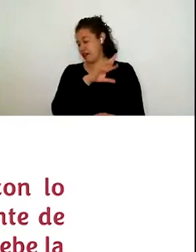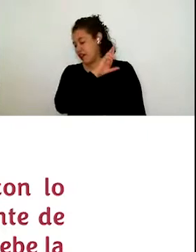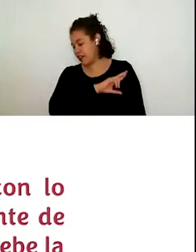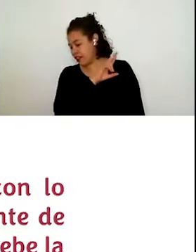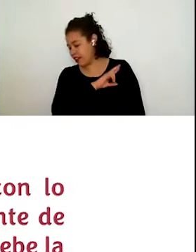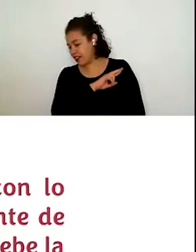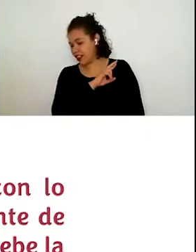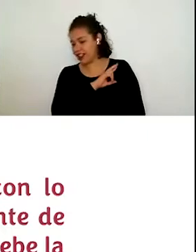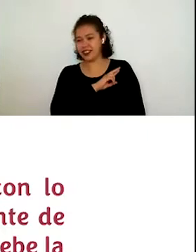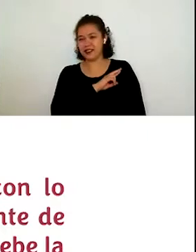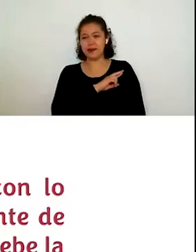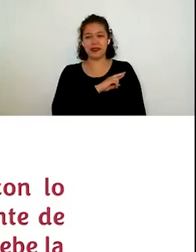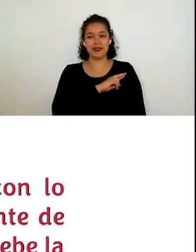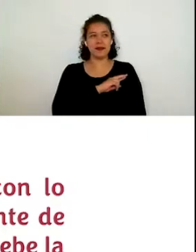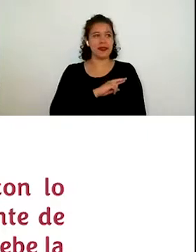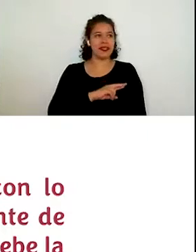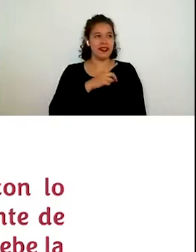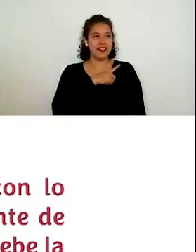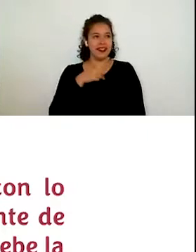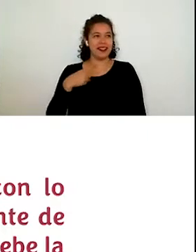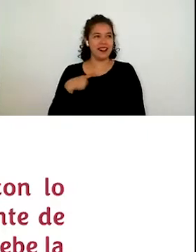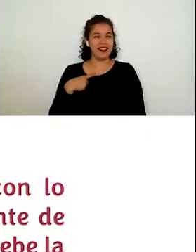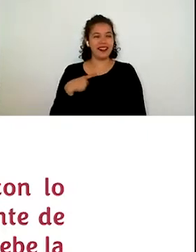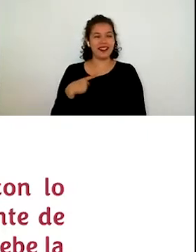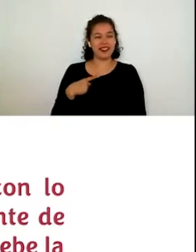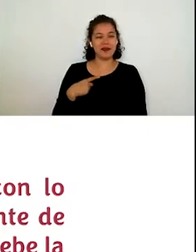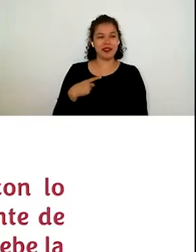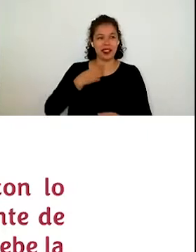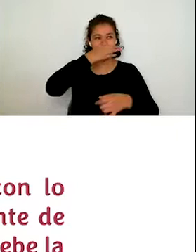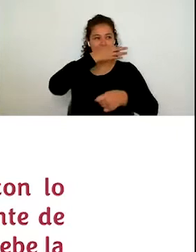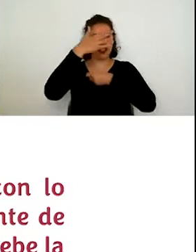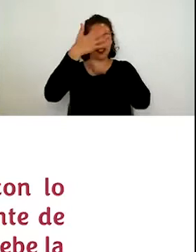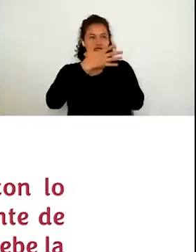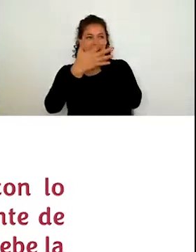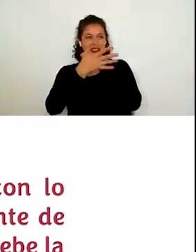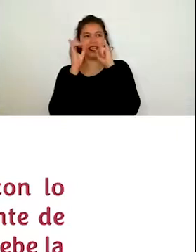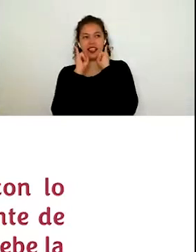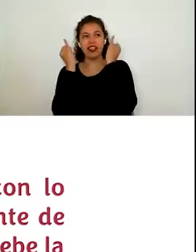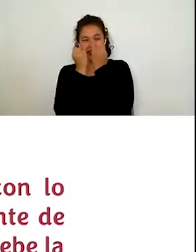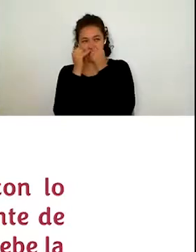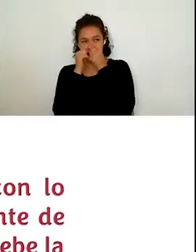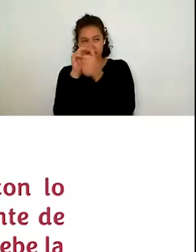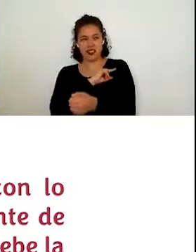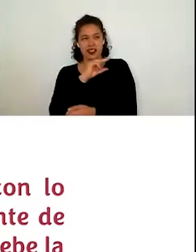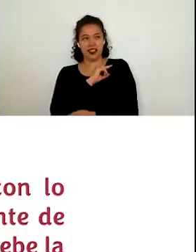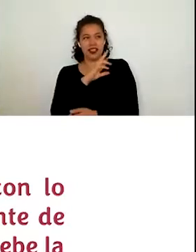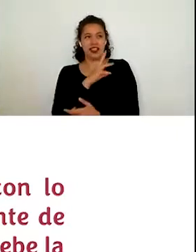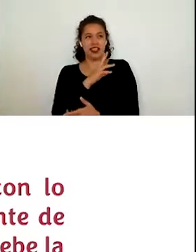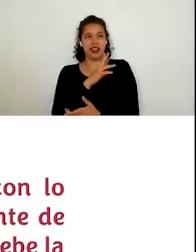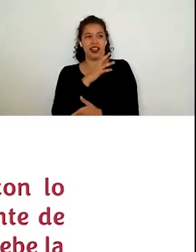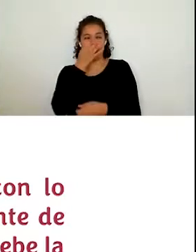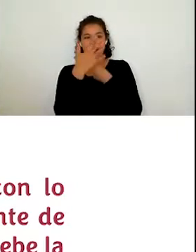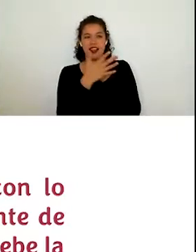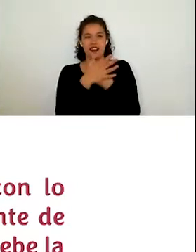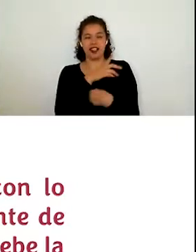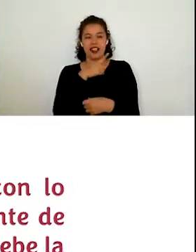deben informarlos a la Junta también, deben enviar una copia de esos contratos para